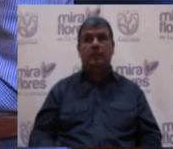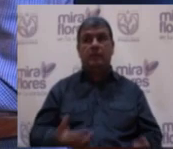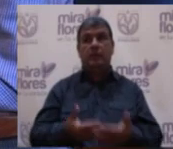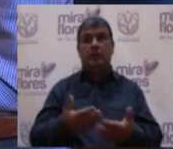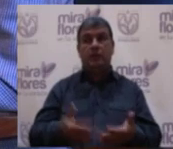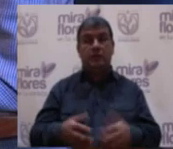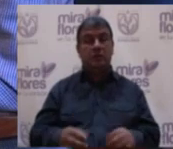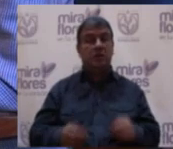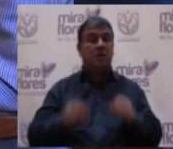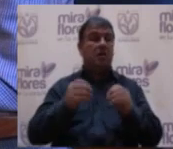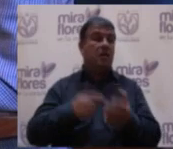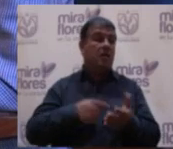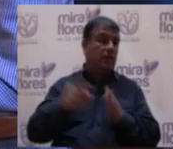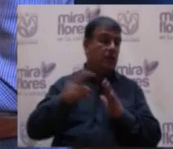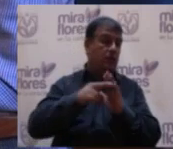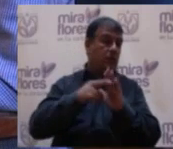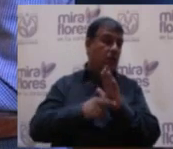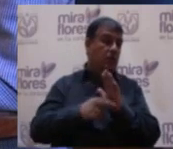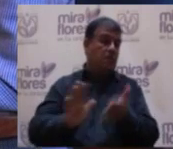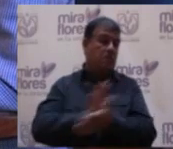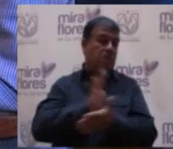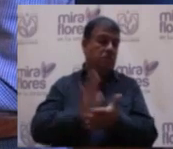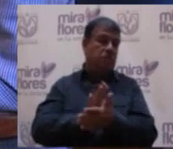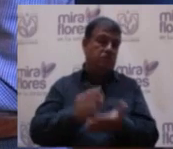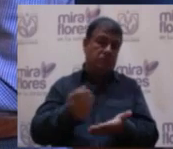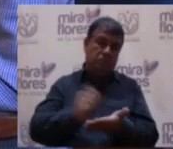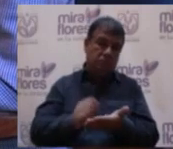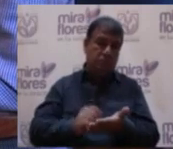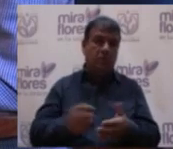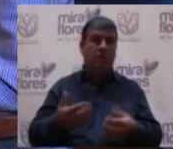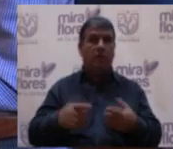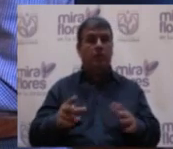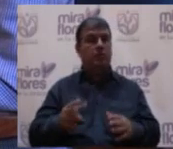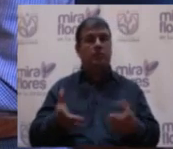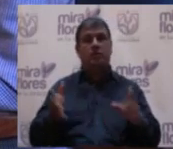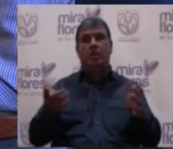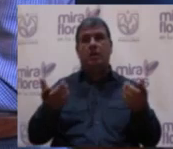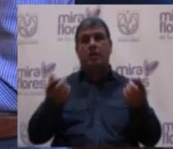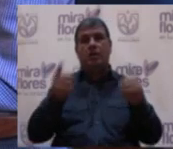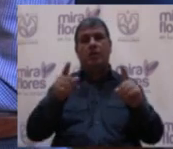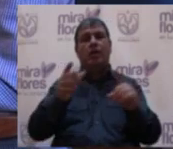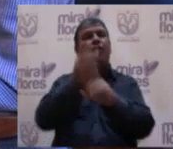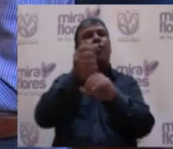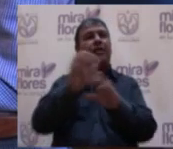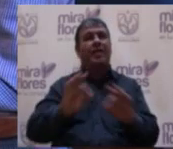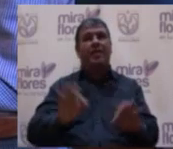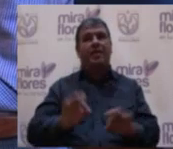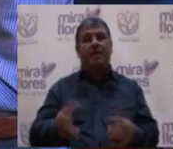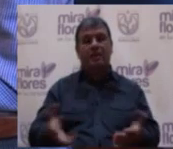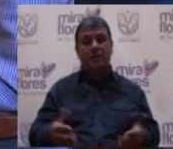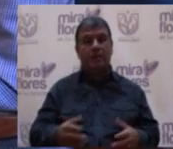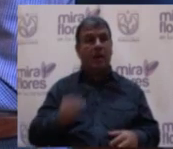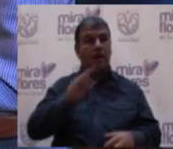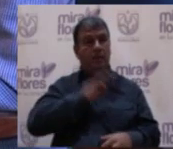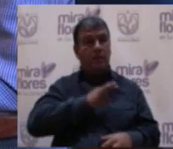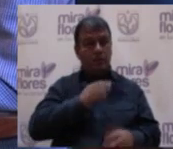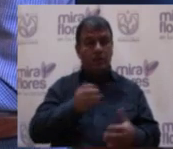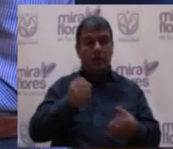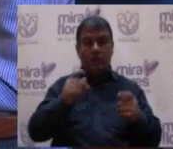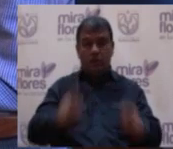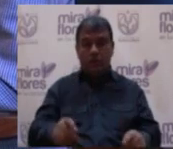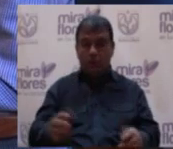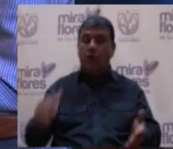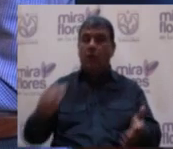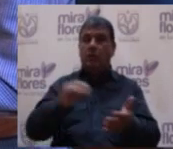si se dicta una norma, el papel aguanta todo, pero no se logra nada. Entonces, aprovecho la oportunidad para